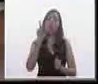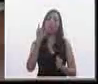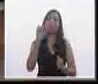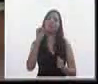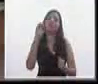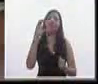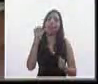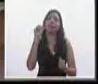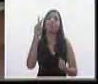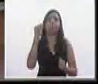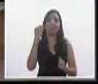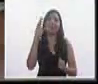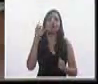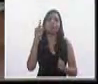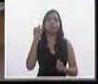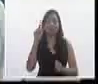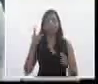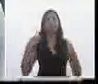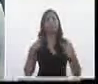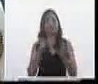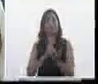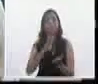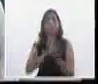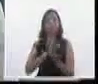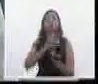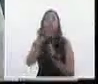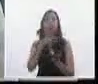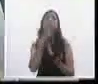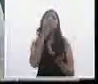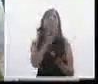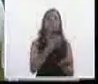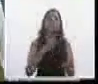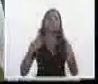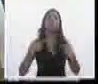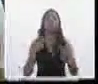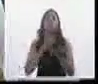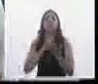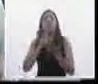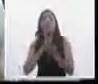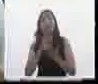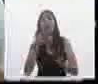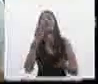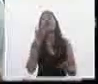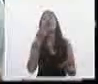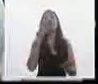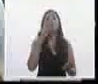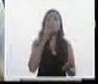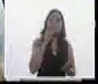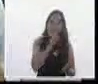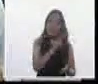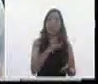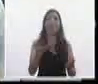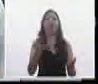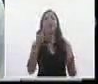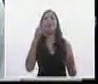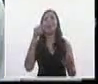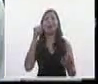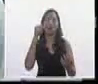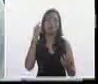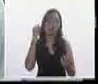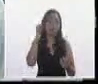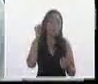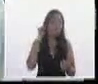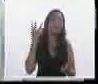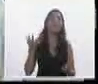ya este queremos hacer referencia a Qué tipo de discapacidad tiene pues puedes decir persona con discapacidad visual sensorial auditiva